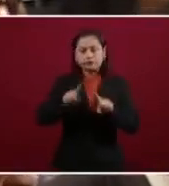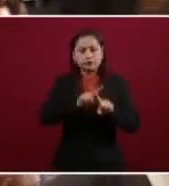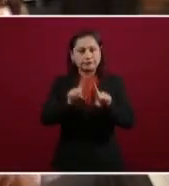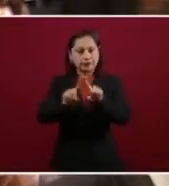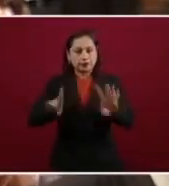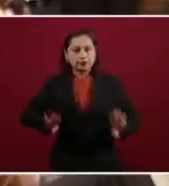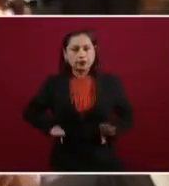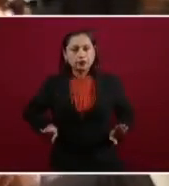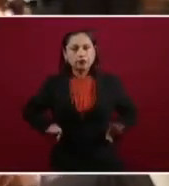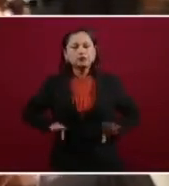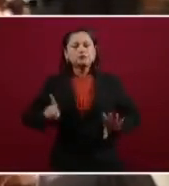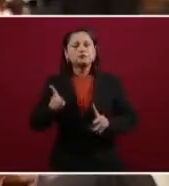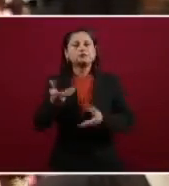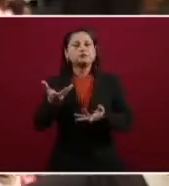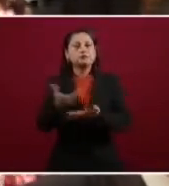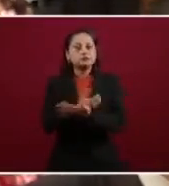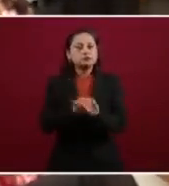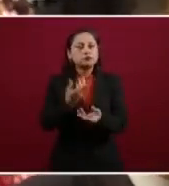lado